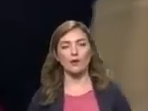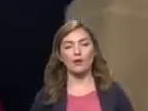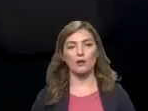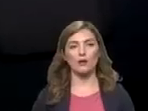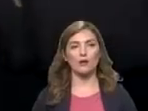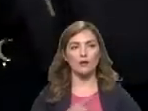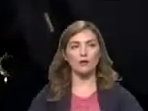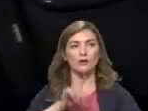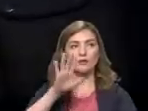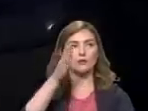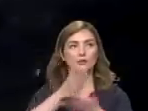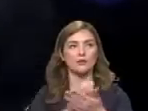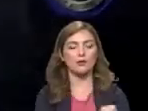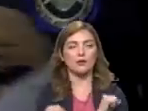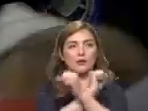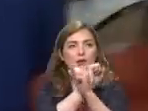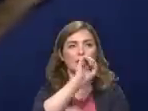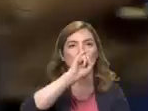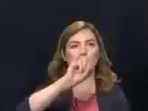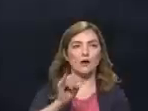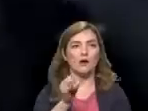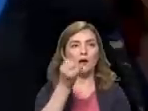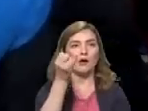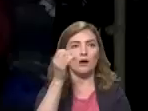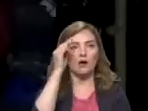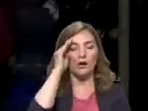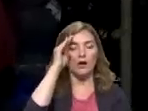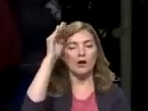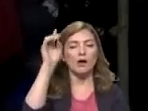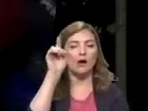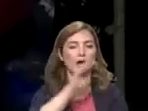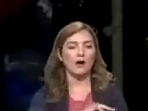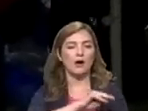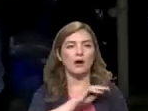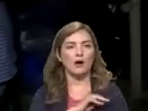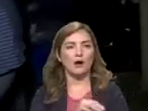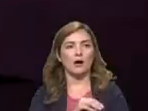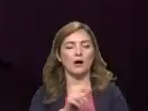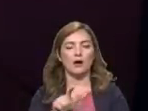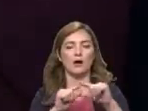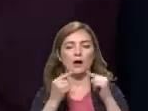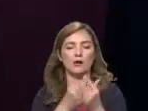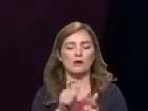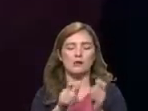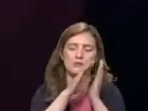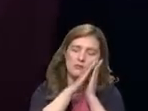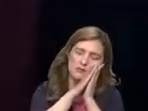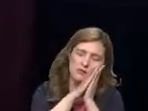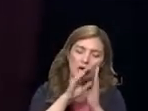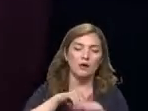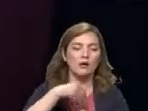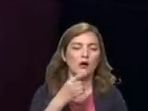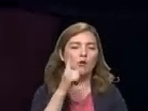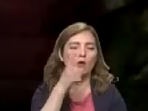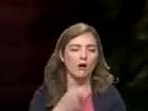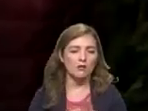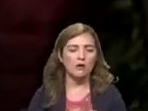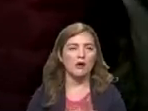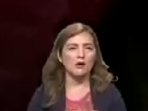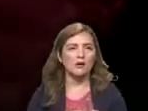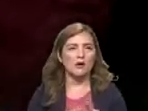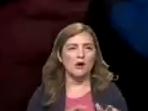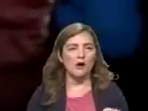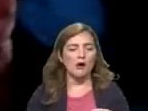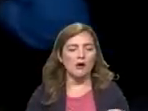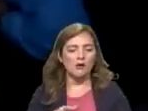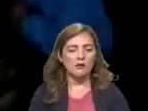5:30 de la mañana de este último jueves. Es la fuerza pública desalojando a un grupo de ciudadanos colombianos quienes ya por más de un mes se habían